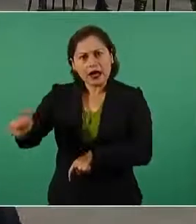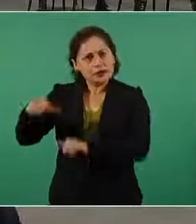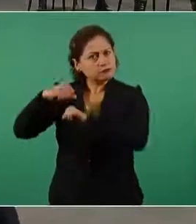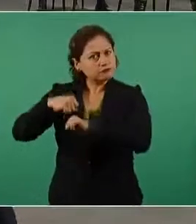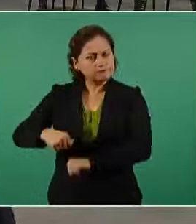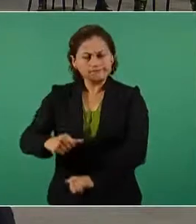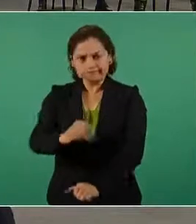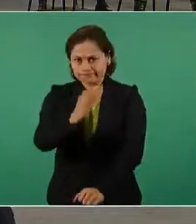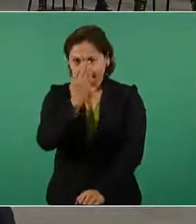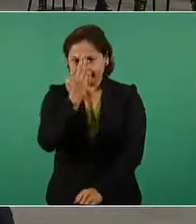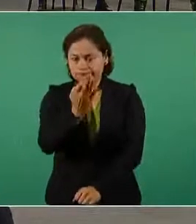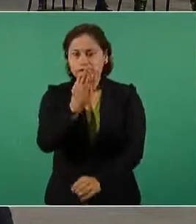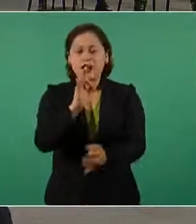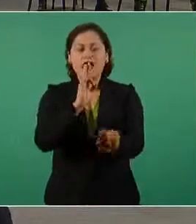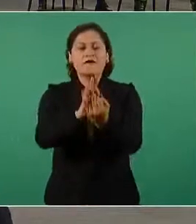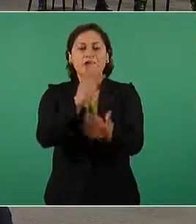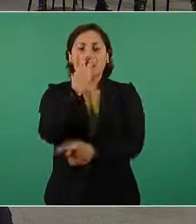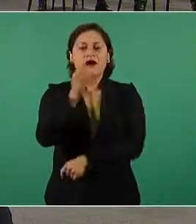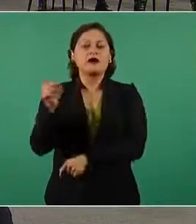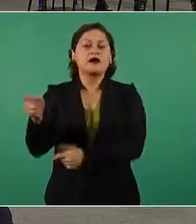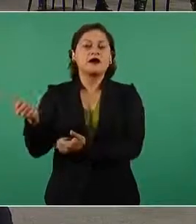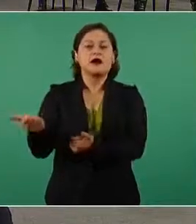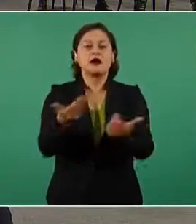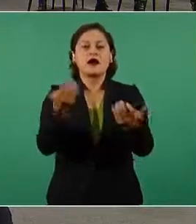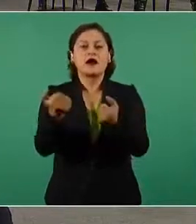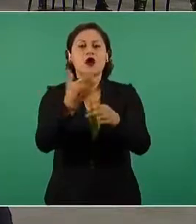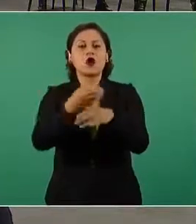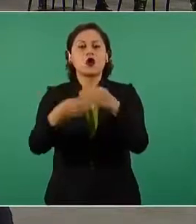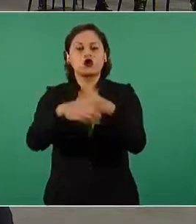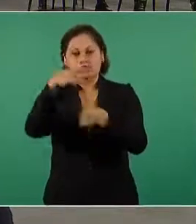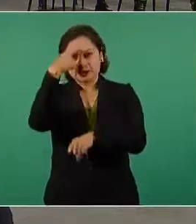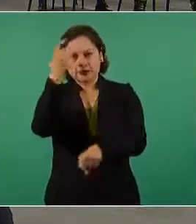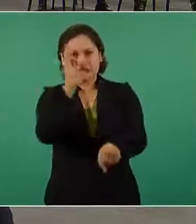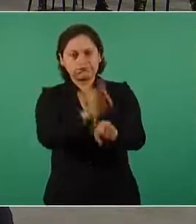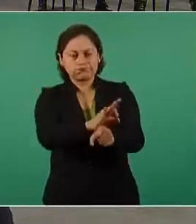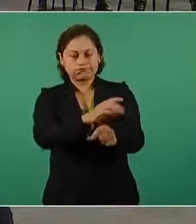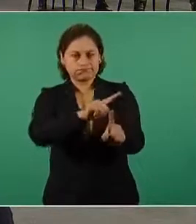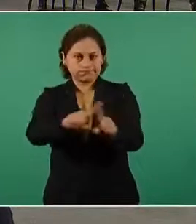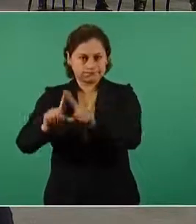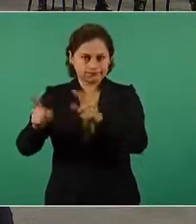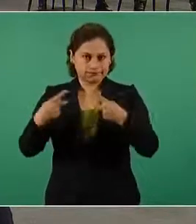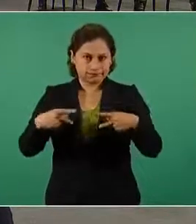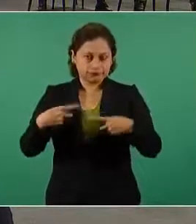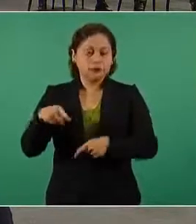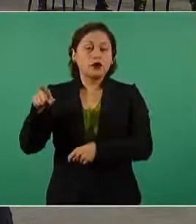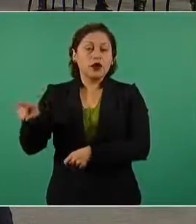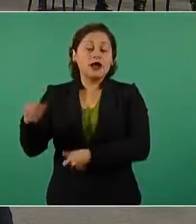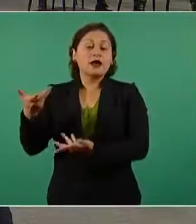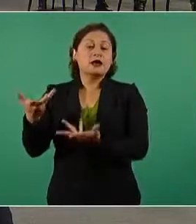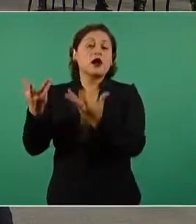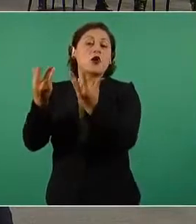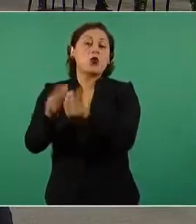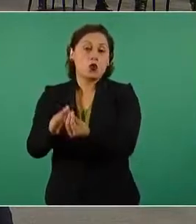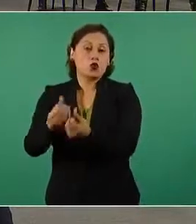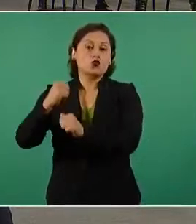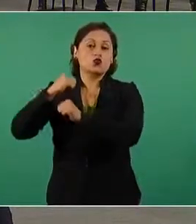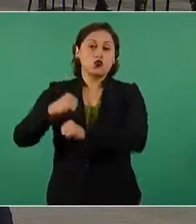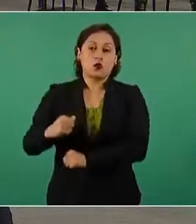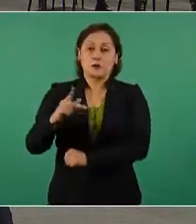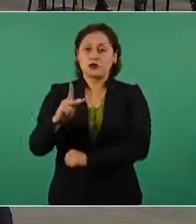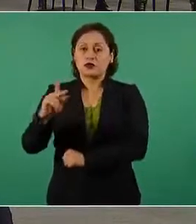los insumos de ayuda humanitaria de manera directa a la población, con el apoyo de Protección Civil